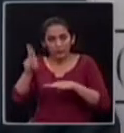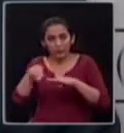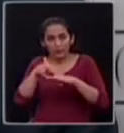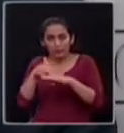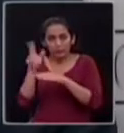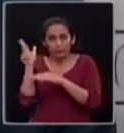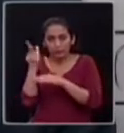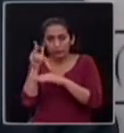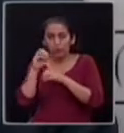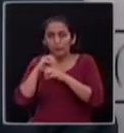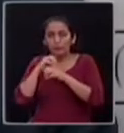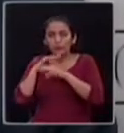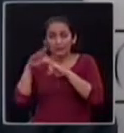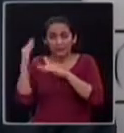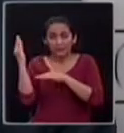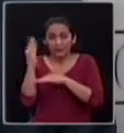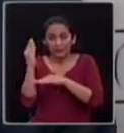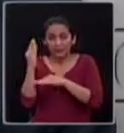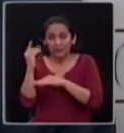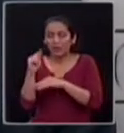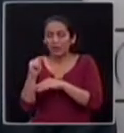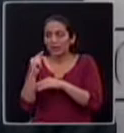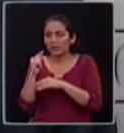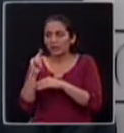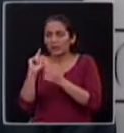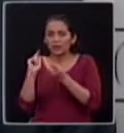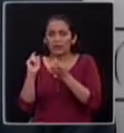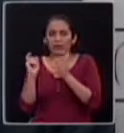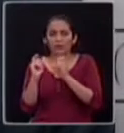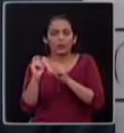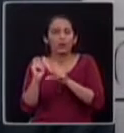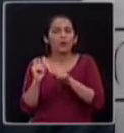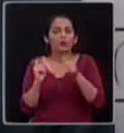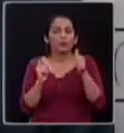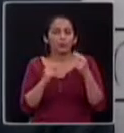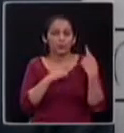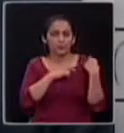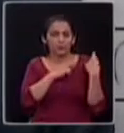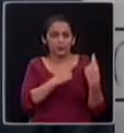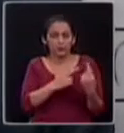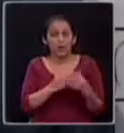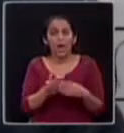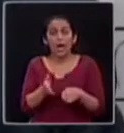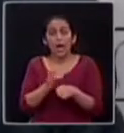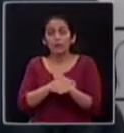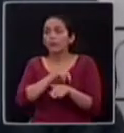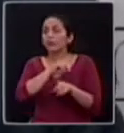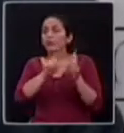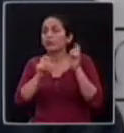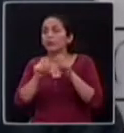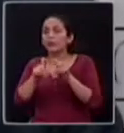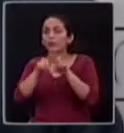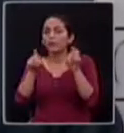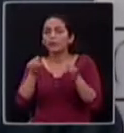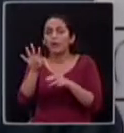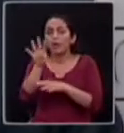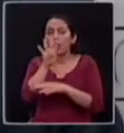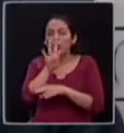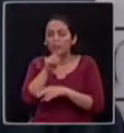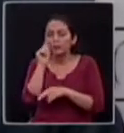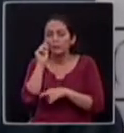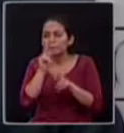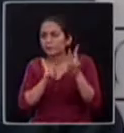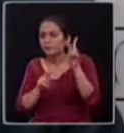concurso de ofertas en la que te vinieron 4 empresas y luego de la apertura de los